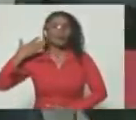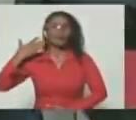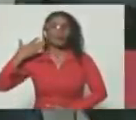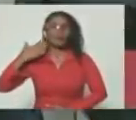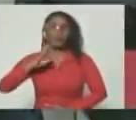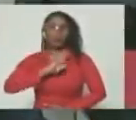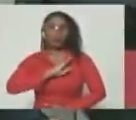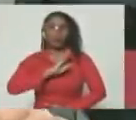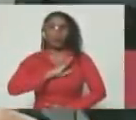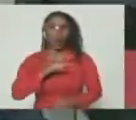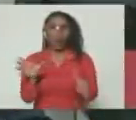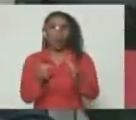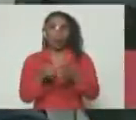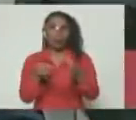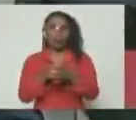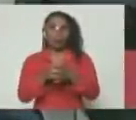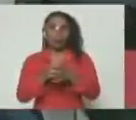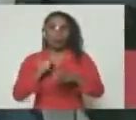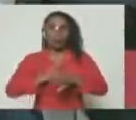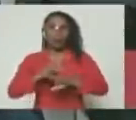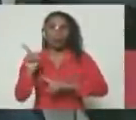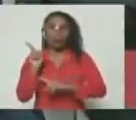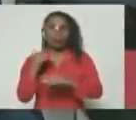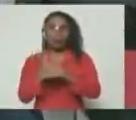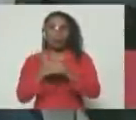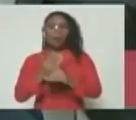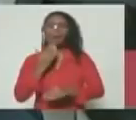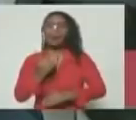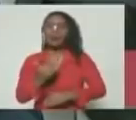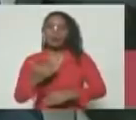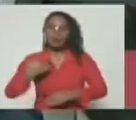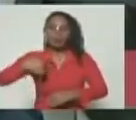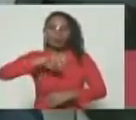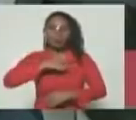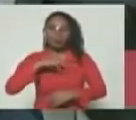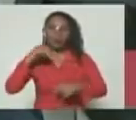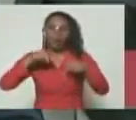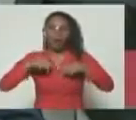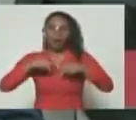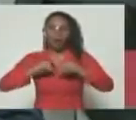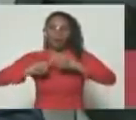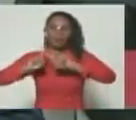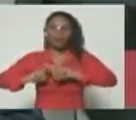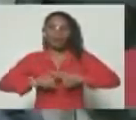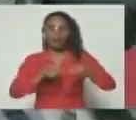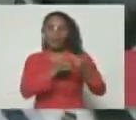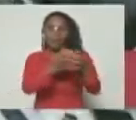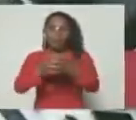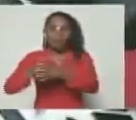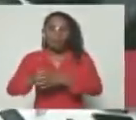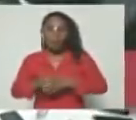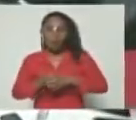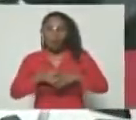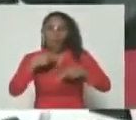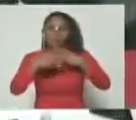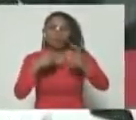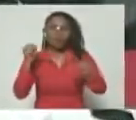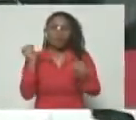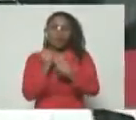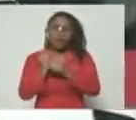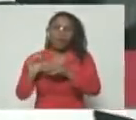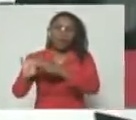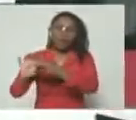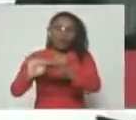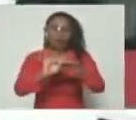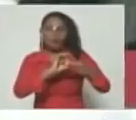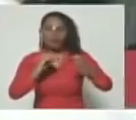pertenecer a la comisión, porque nos ha permitido a todos los que estamos aquí de distintas organizaciones políticas trabajar unidos con